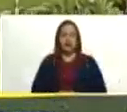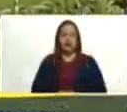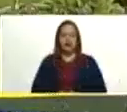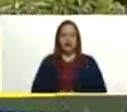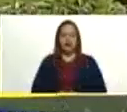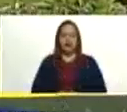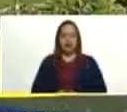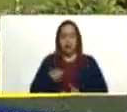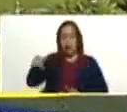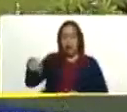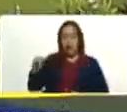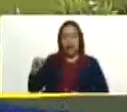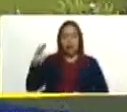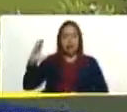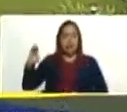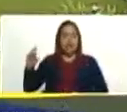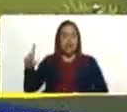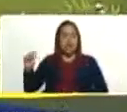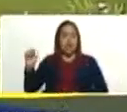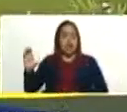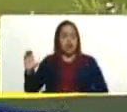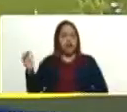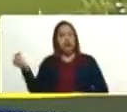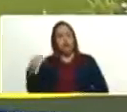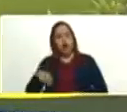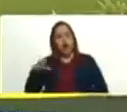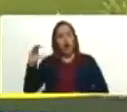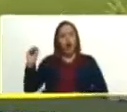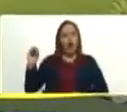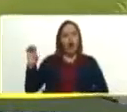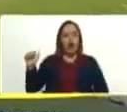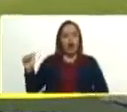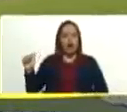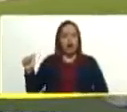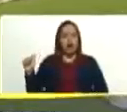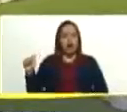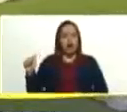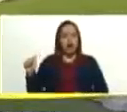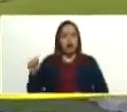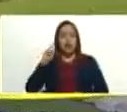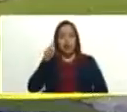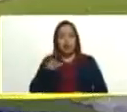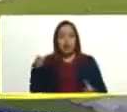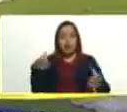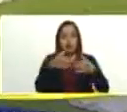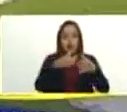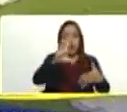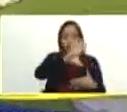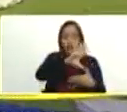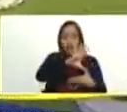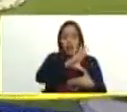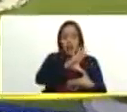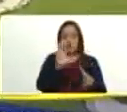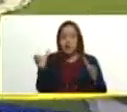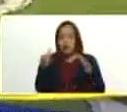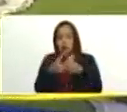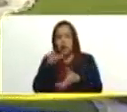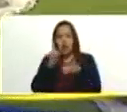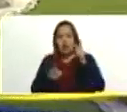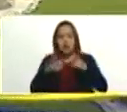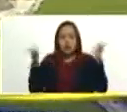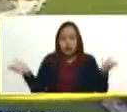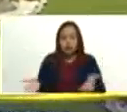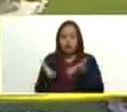Tenemos la CELAC, tenemos la OEA. There was a summit of the Americas which met, y la Cumbre de las Américas, under the auspices, que se reúne bajo los